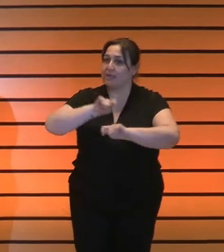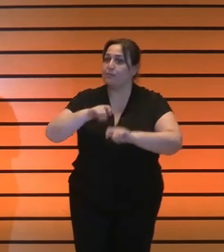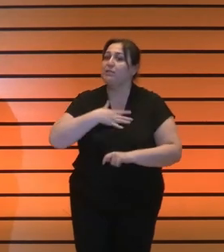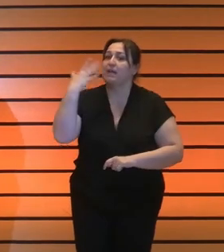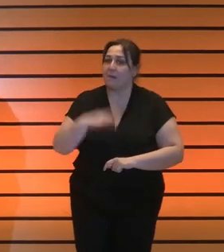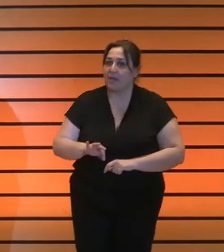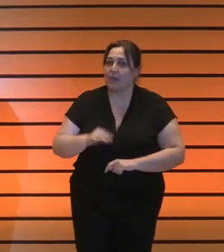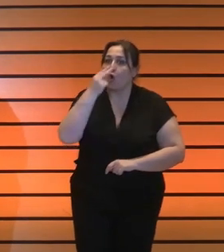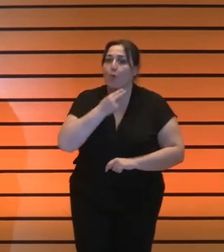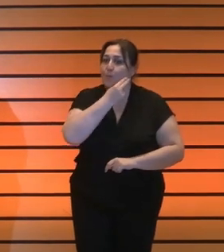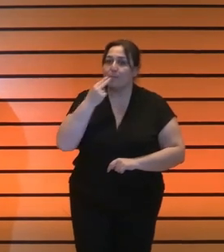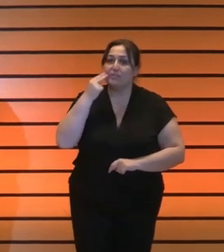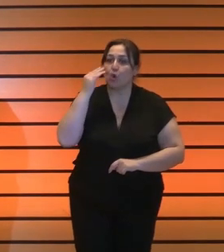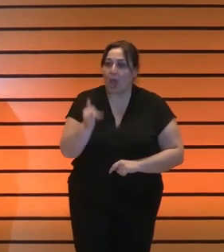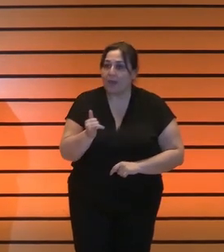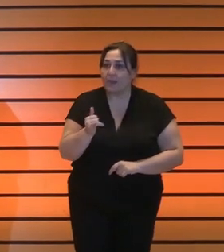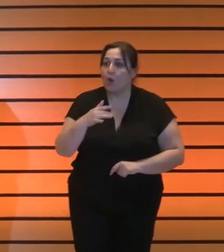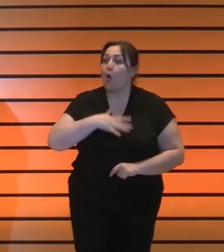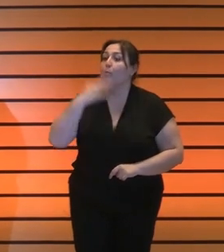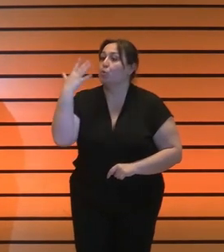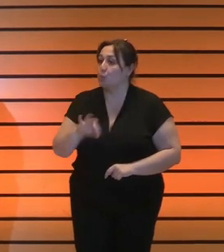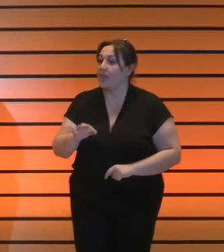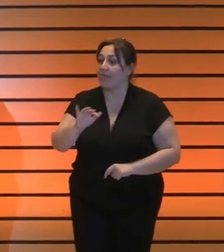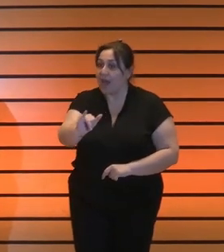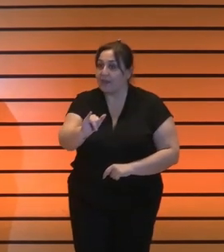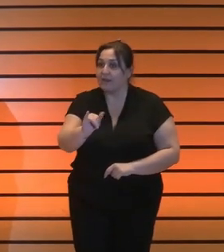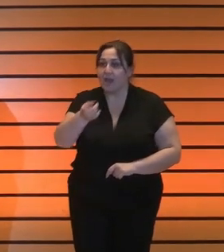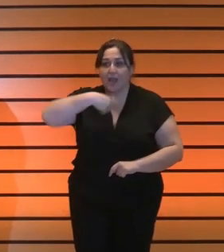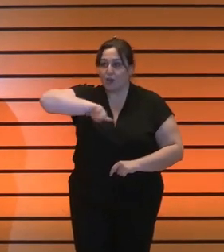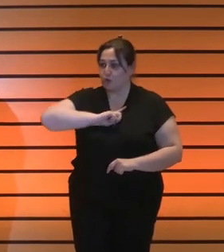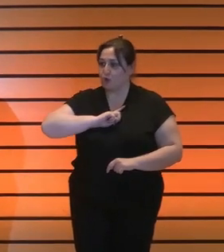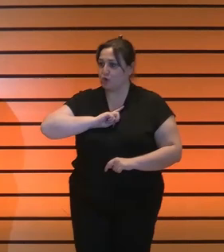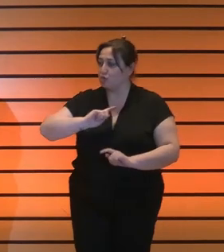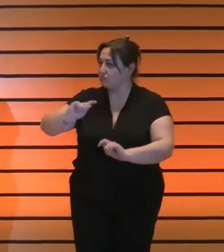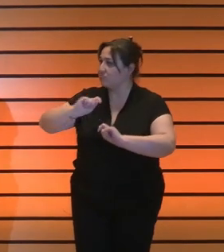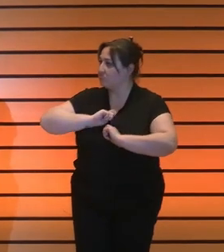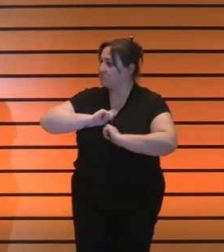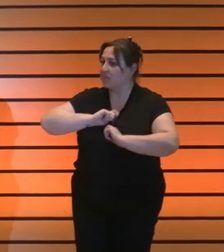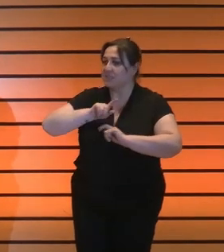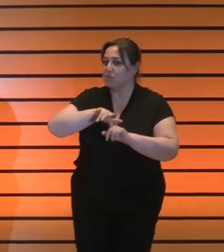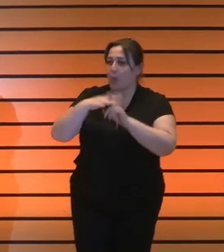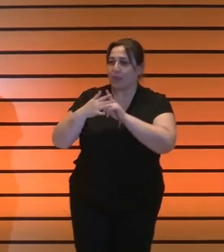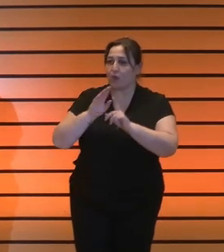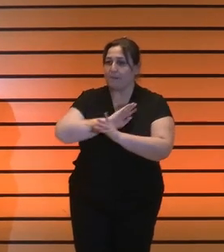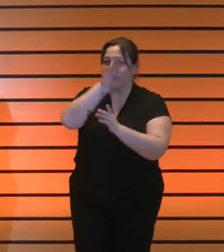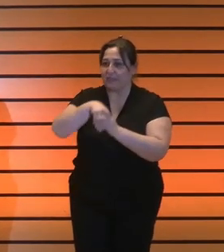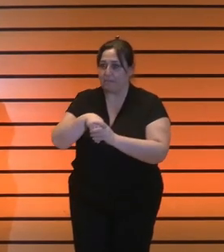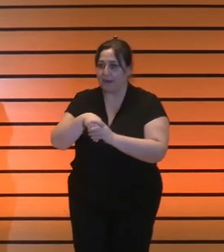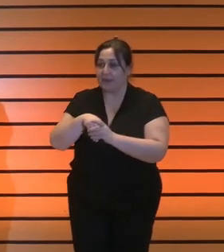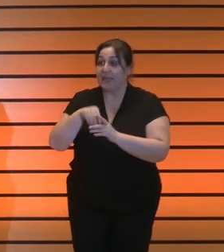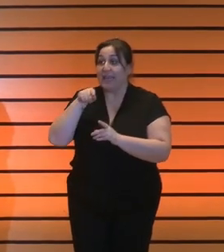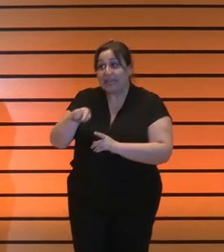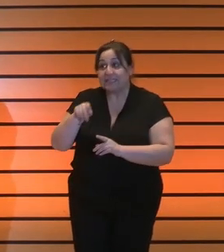tiene ese compromiso que tiene esa oportunidad a nosotros nos pone en situación de ponernos en juego no y en ese sentido